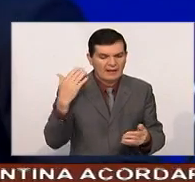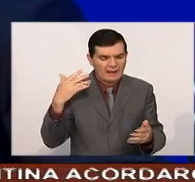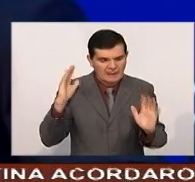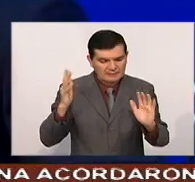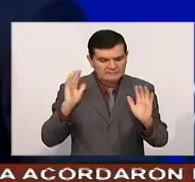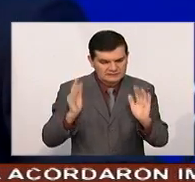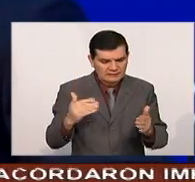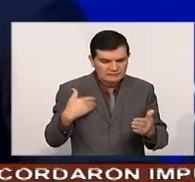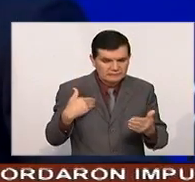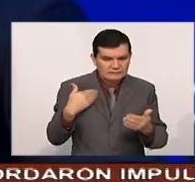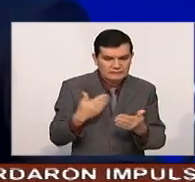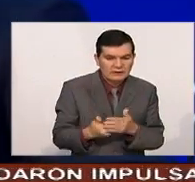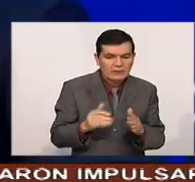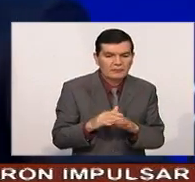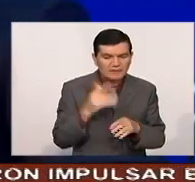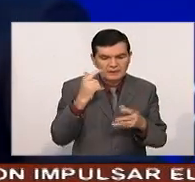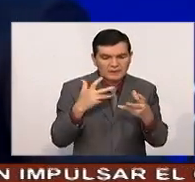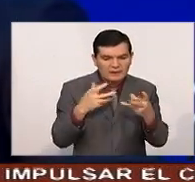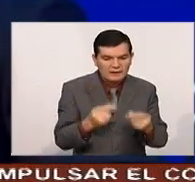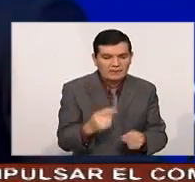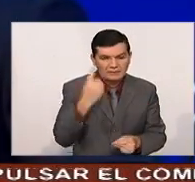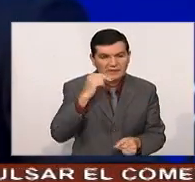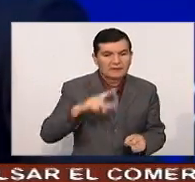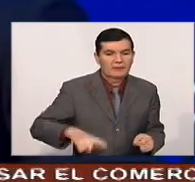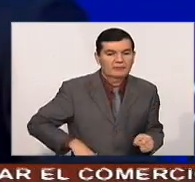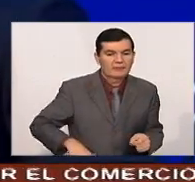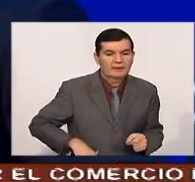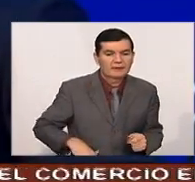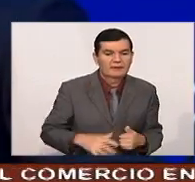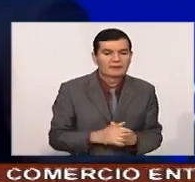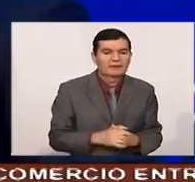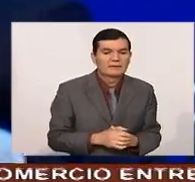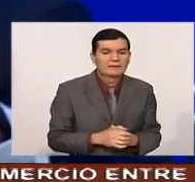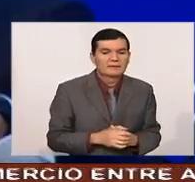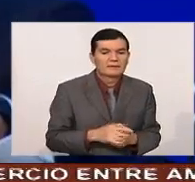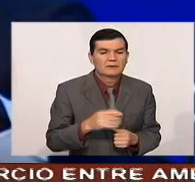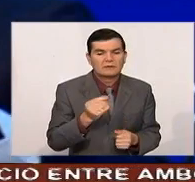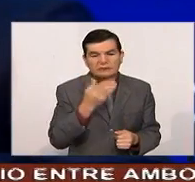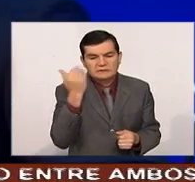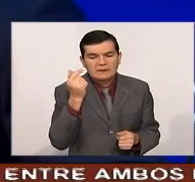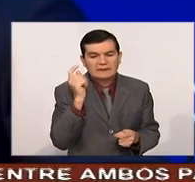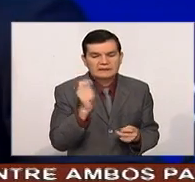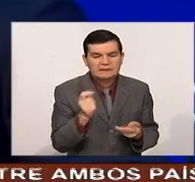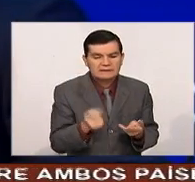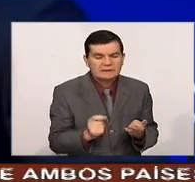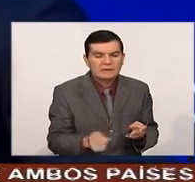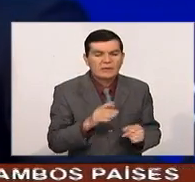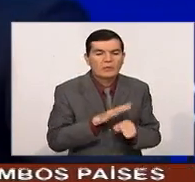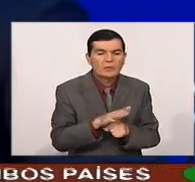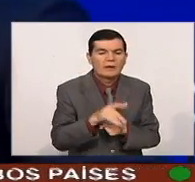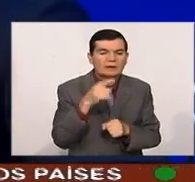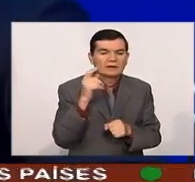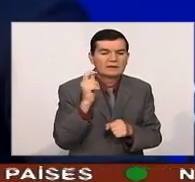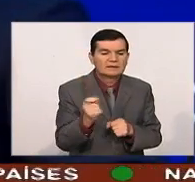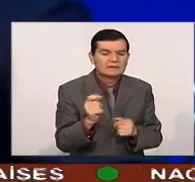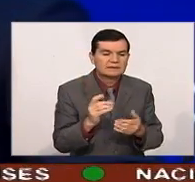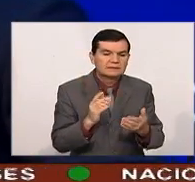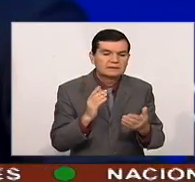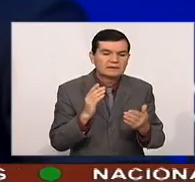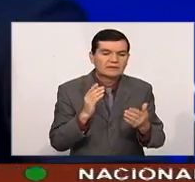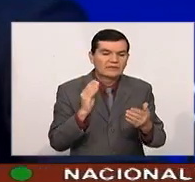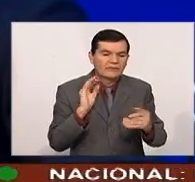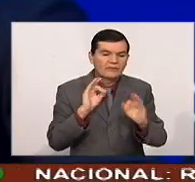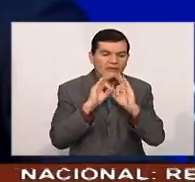preventivas en cuanto al gasto del gobierno, sin saber exactamente cuál iba a ser el horizonte